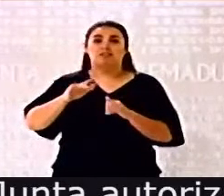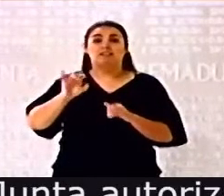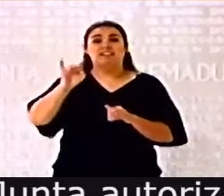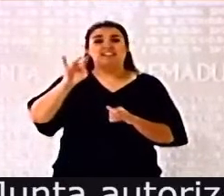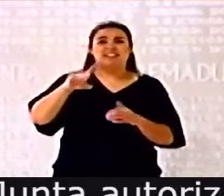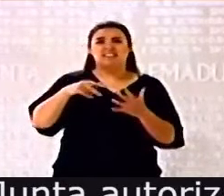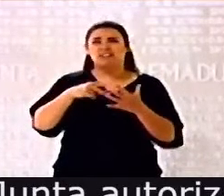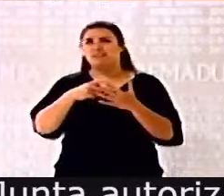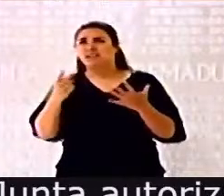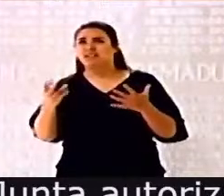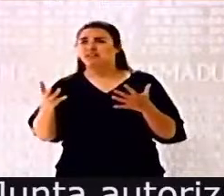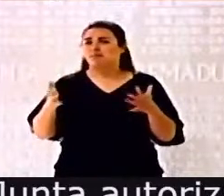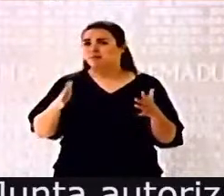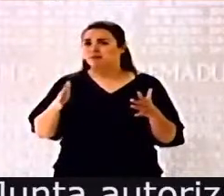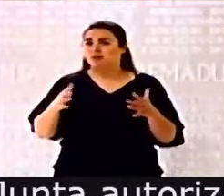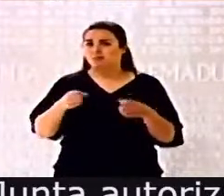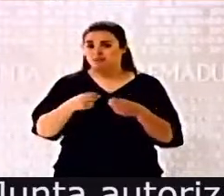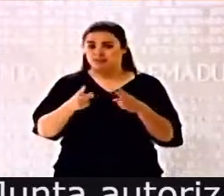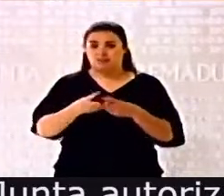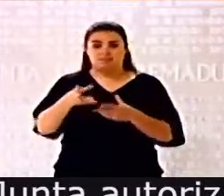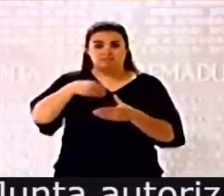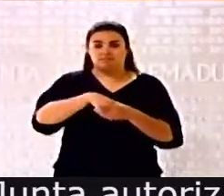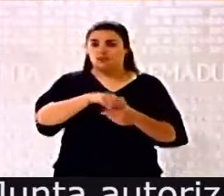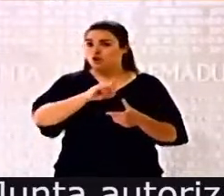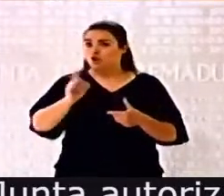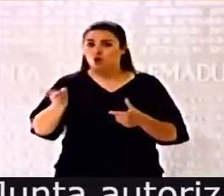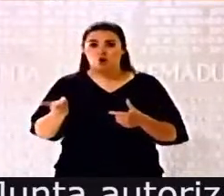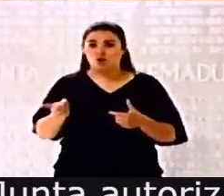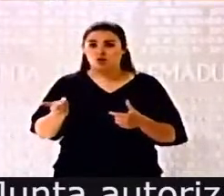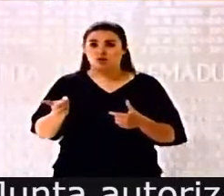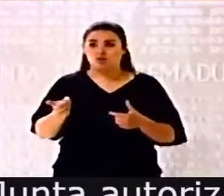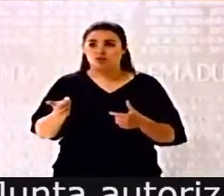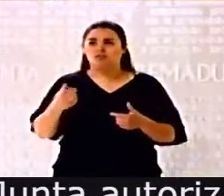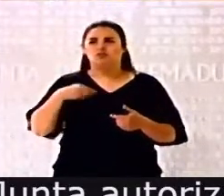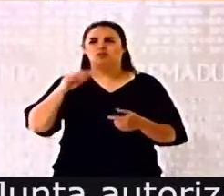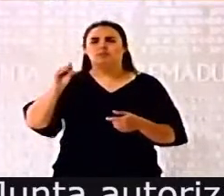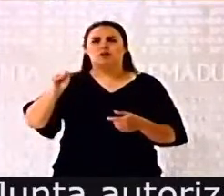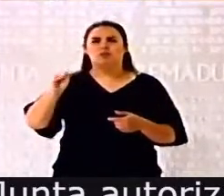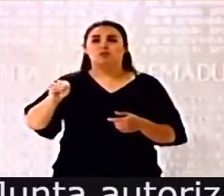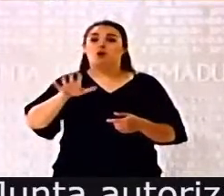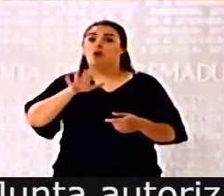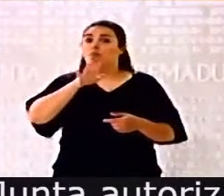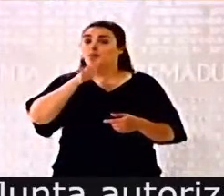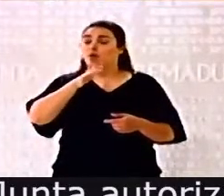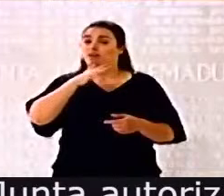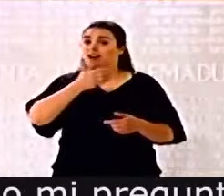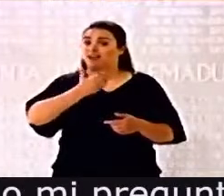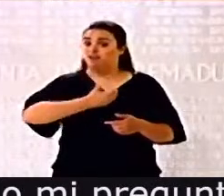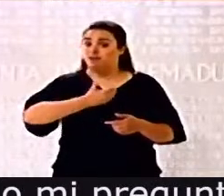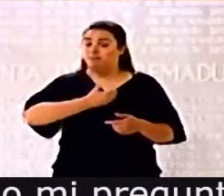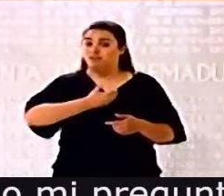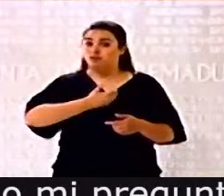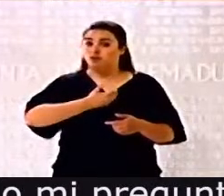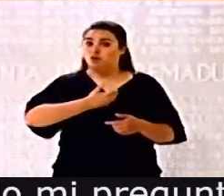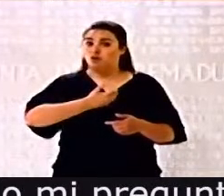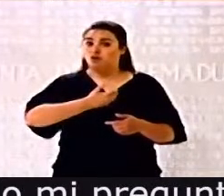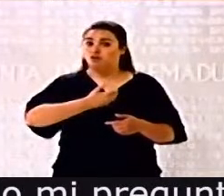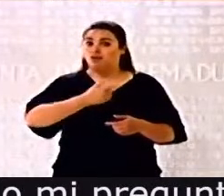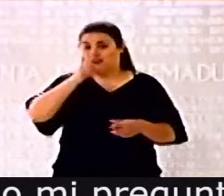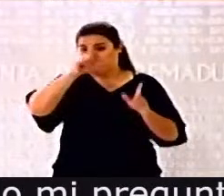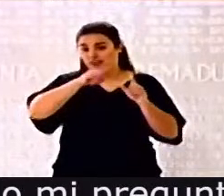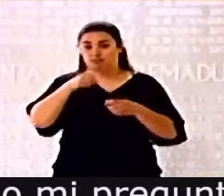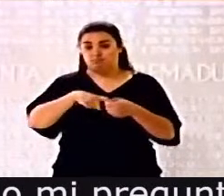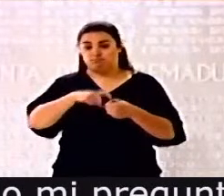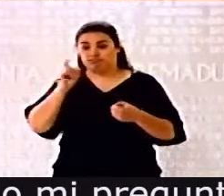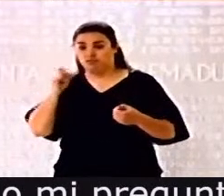o 17 piscinas que no aparecen en ese listado, mi pregunta es si es porque los ayuntamientos han decidido